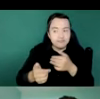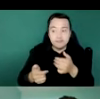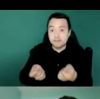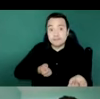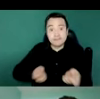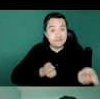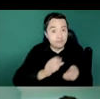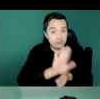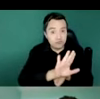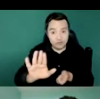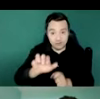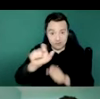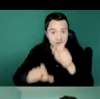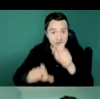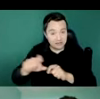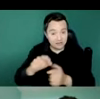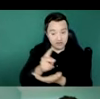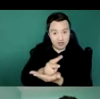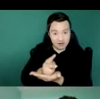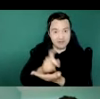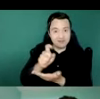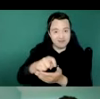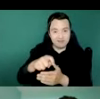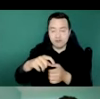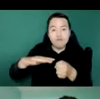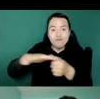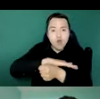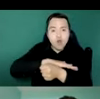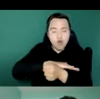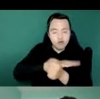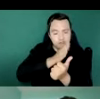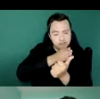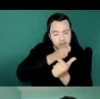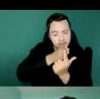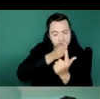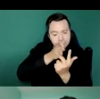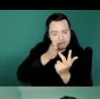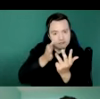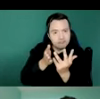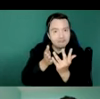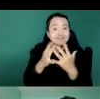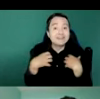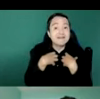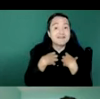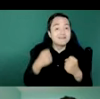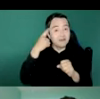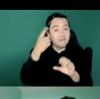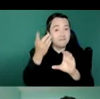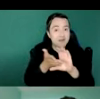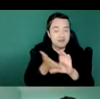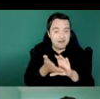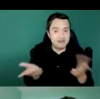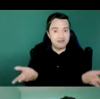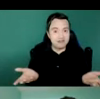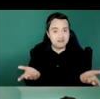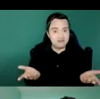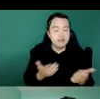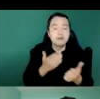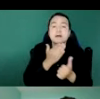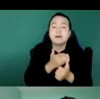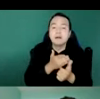integral, dándole relevancia a la salud mental y incorporando de manera regular,